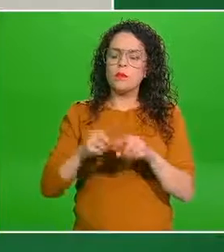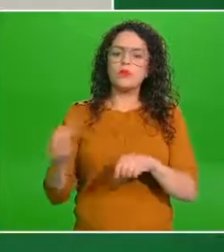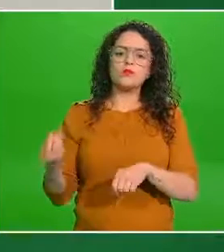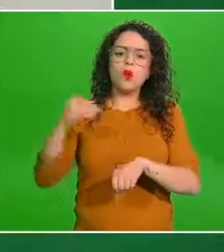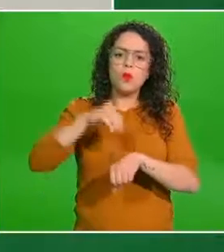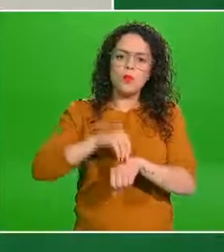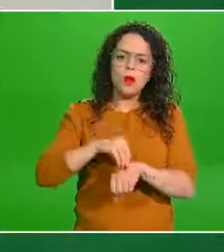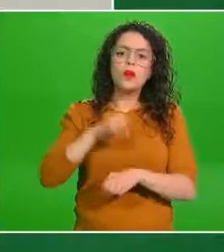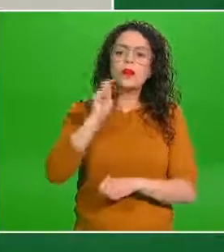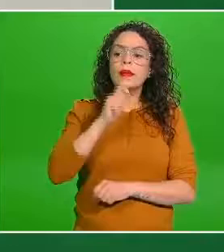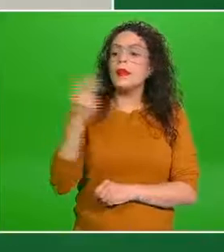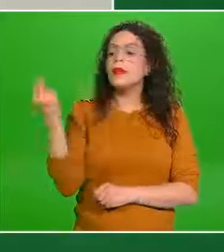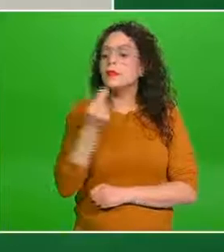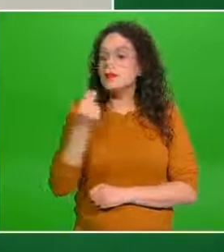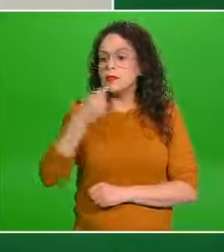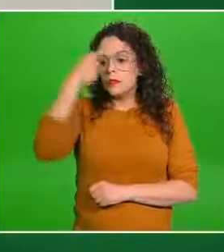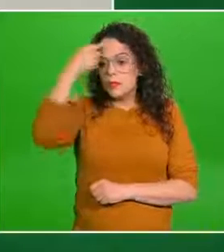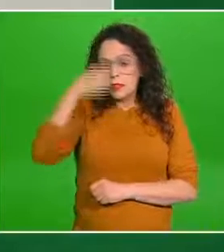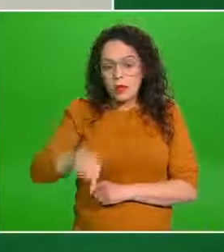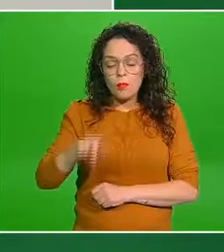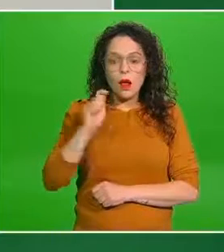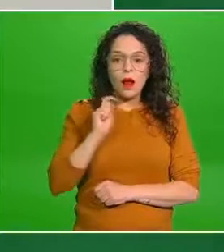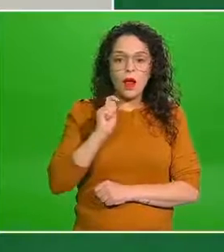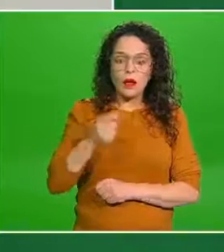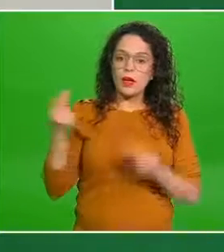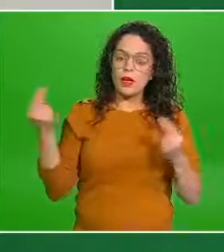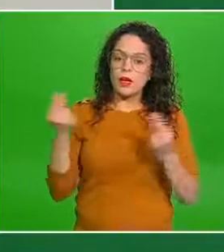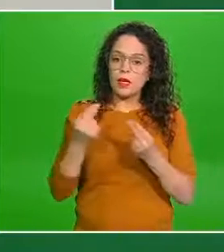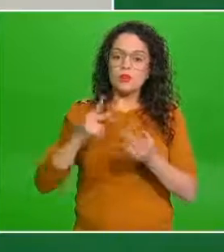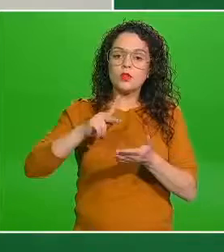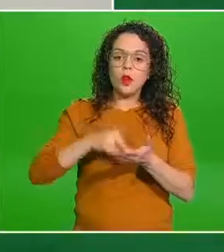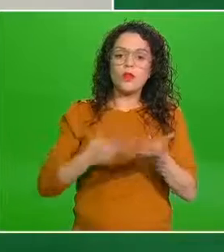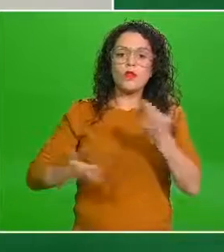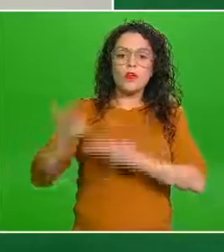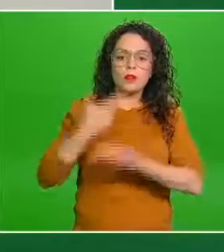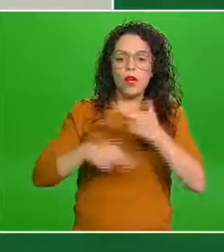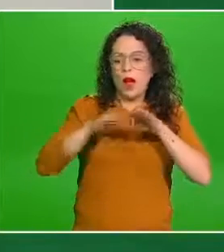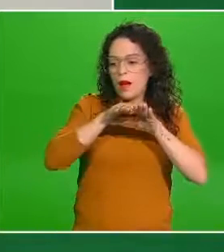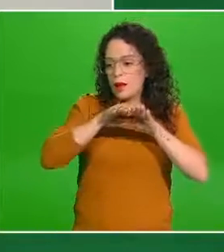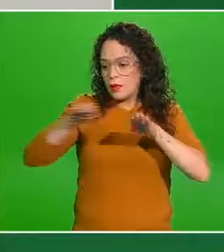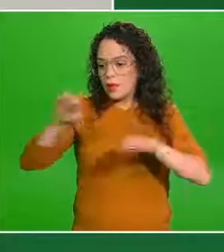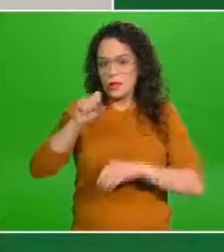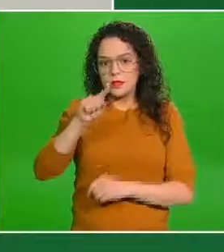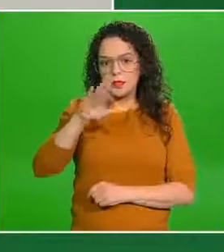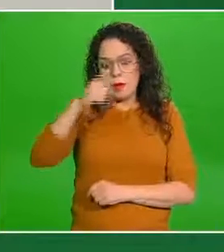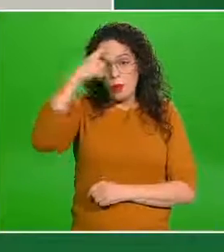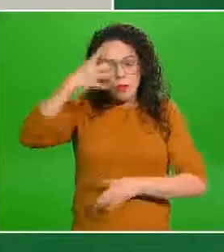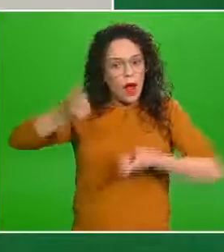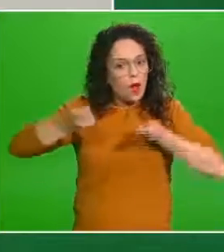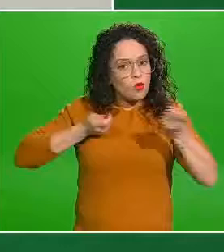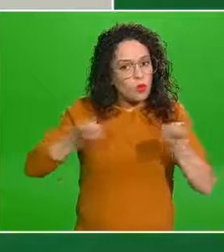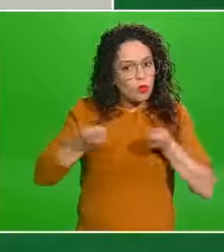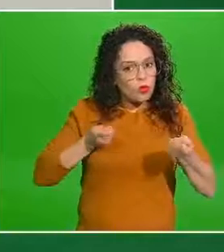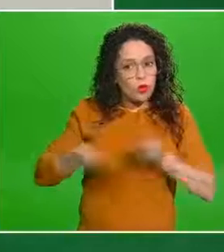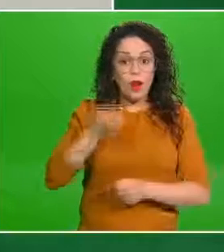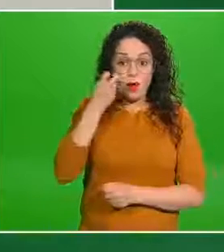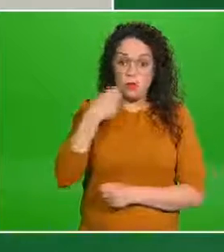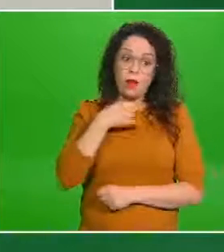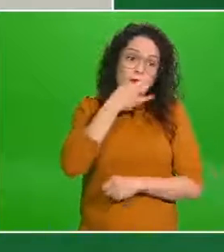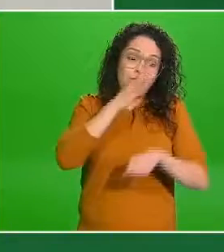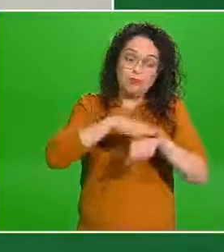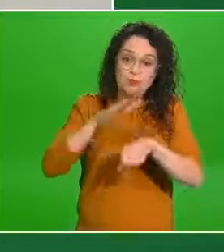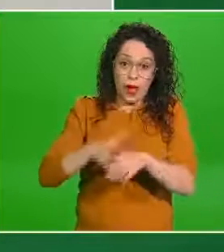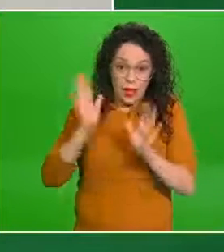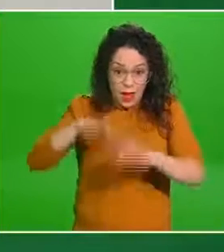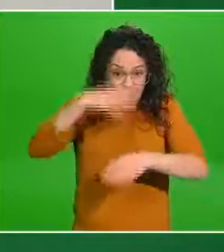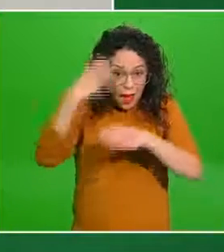sean necesarias para retomar la meseta y retomar en su momento el control. Por eso decimos, esto no se ha terminado. Si